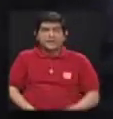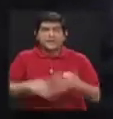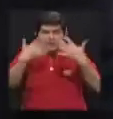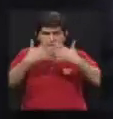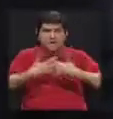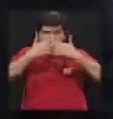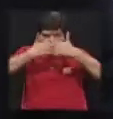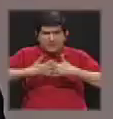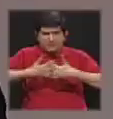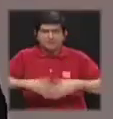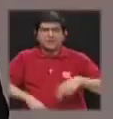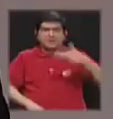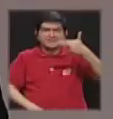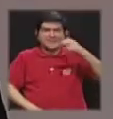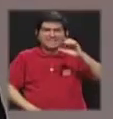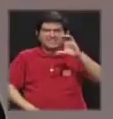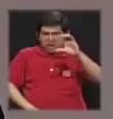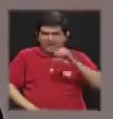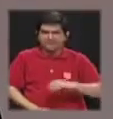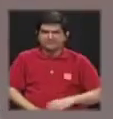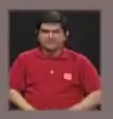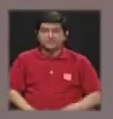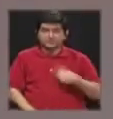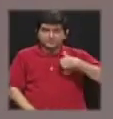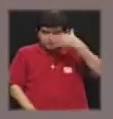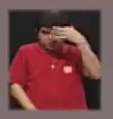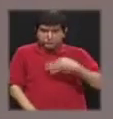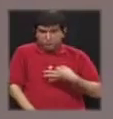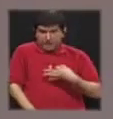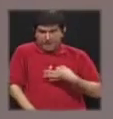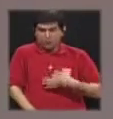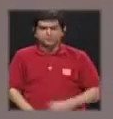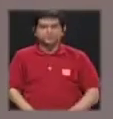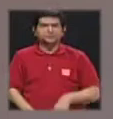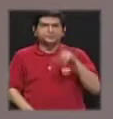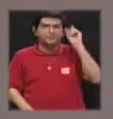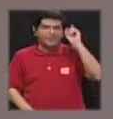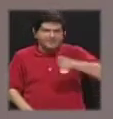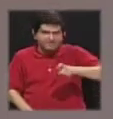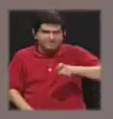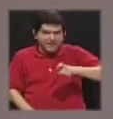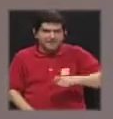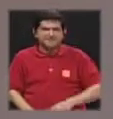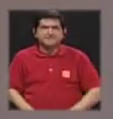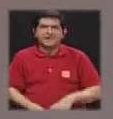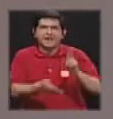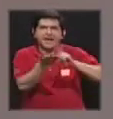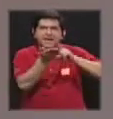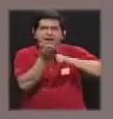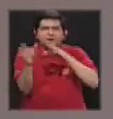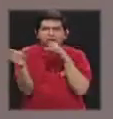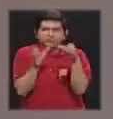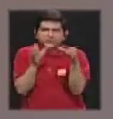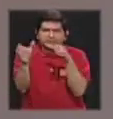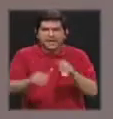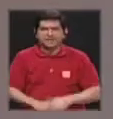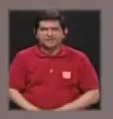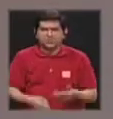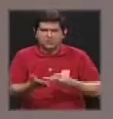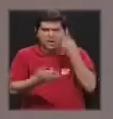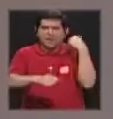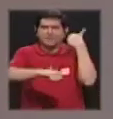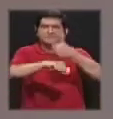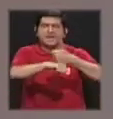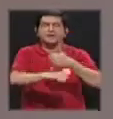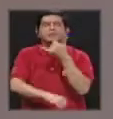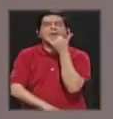empresa Check. Bueno, yo creo que debería estar en el contrato comercial, uh-huh, en los montos